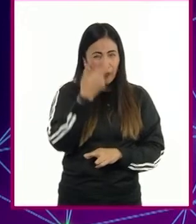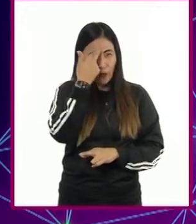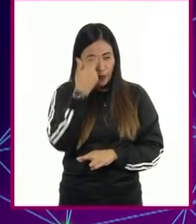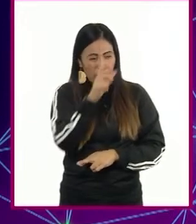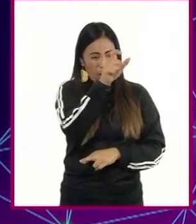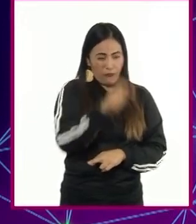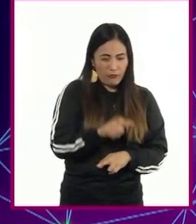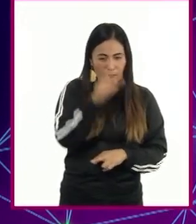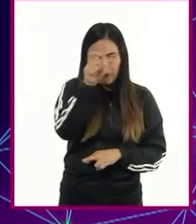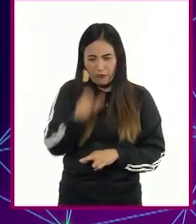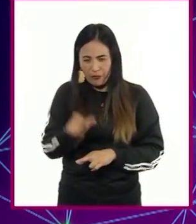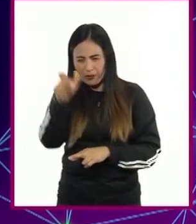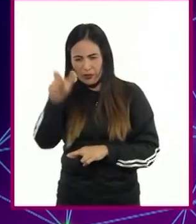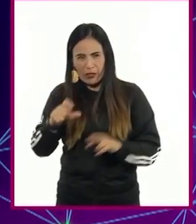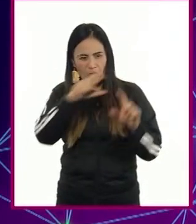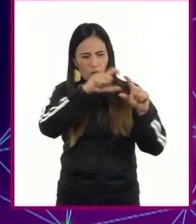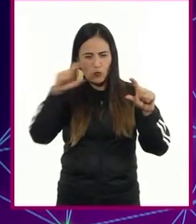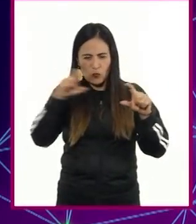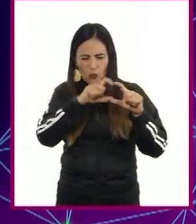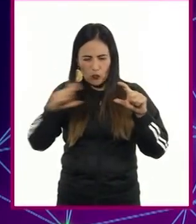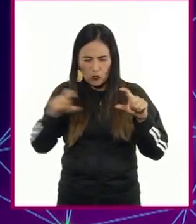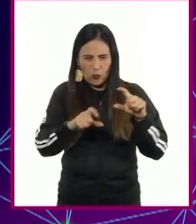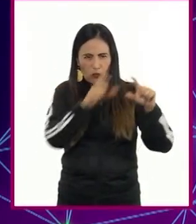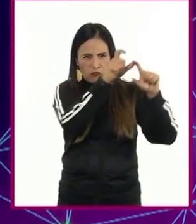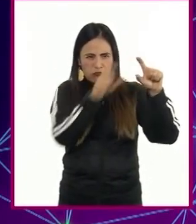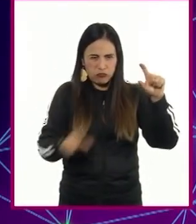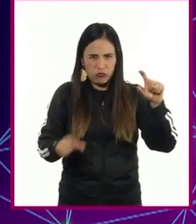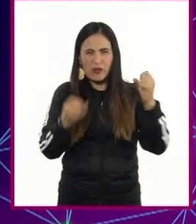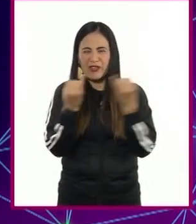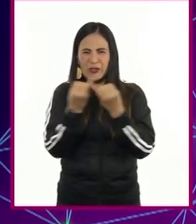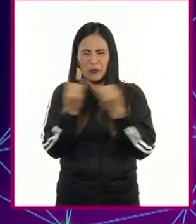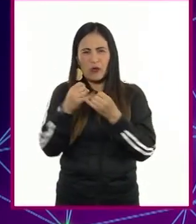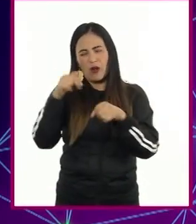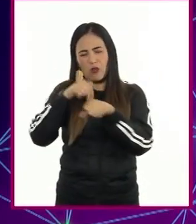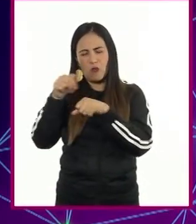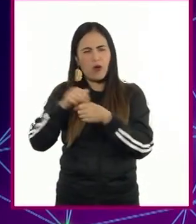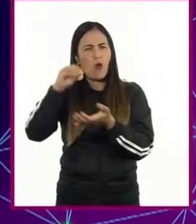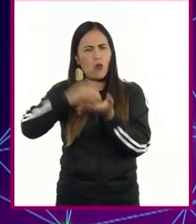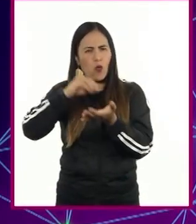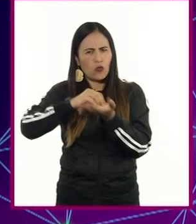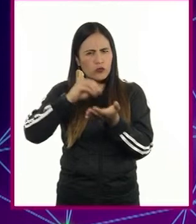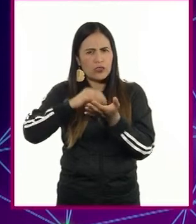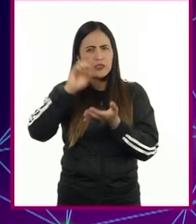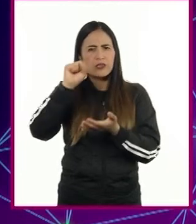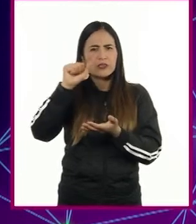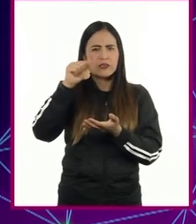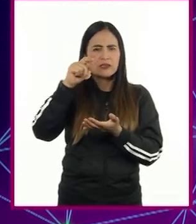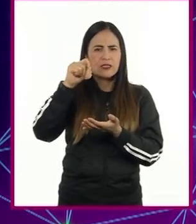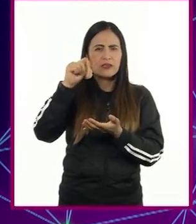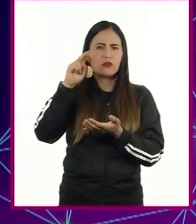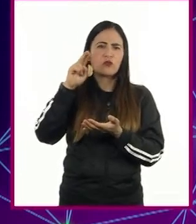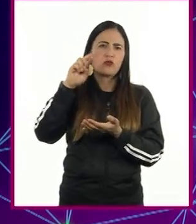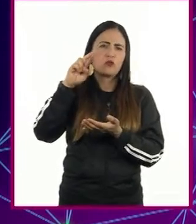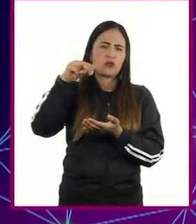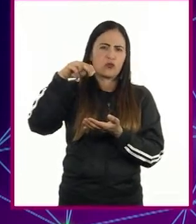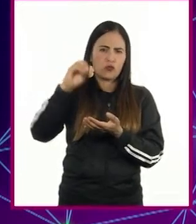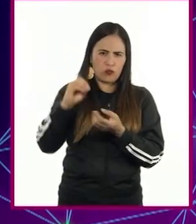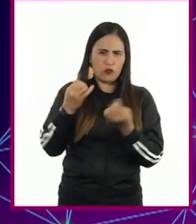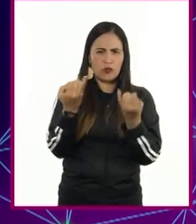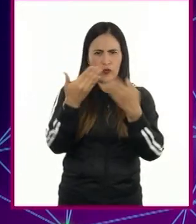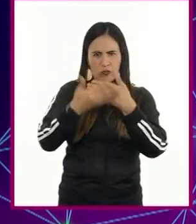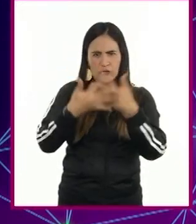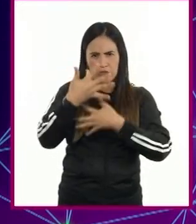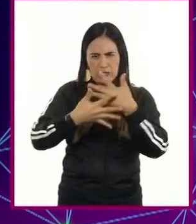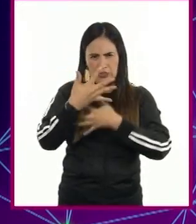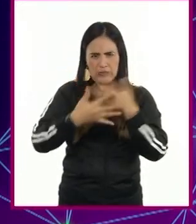diagonal sea considerando las constantes mágicas sugeridas para Saturno igual a 15 y Marte